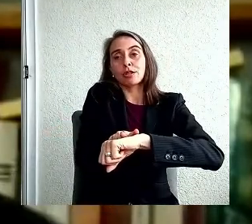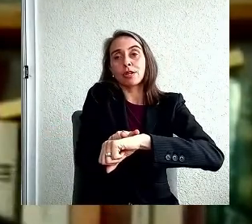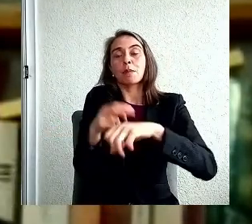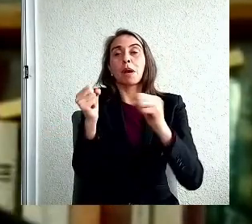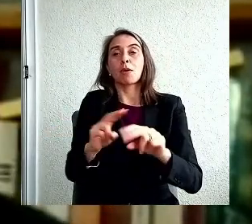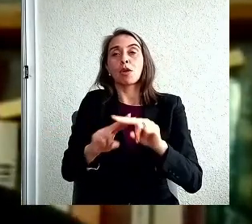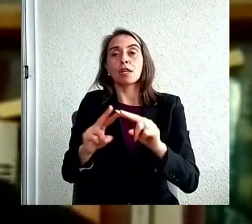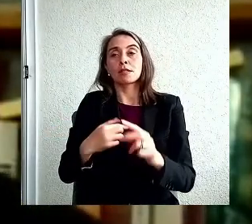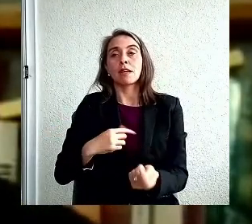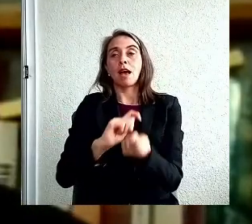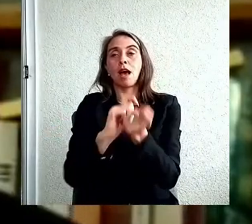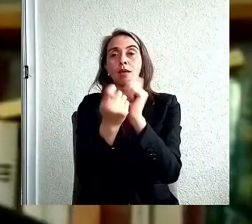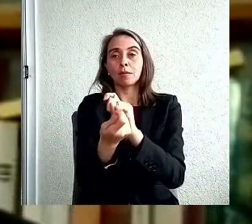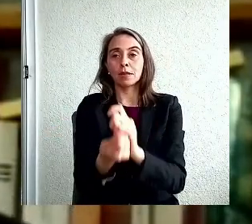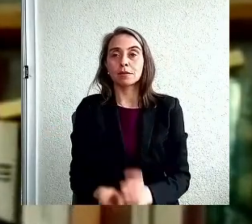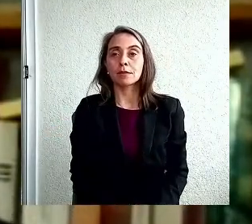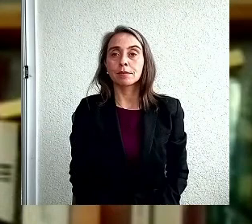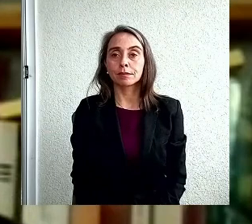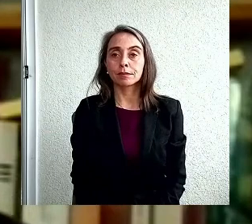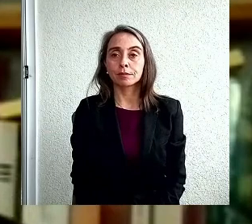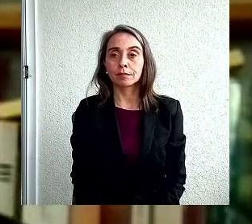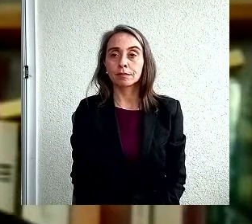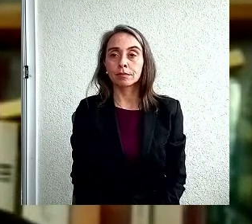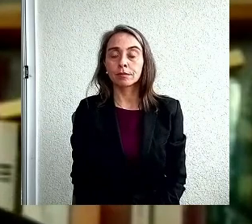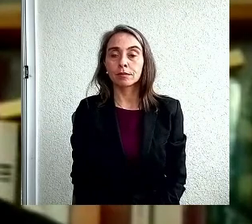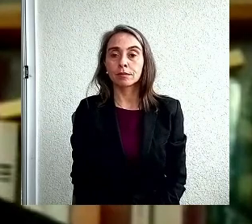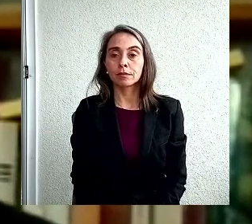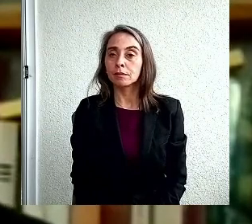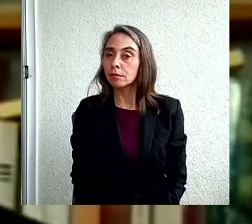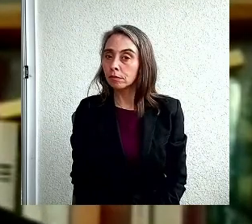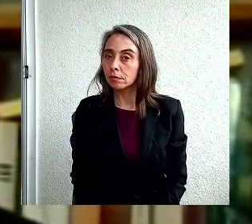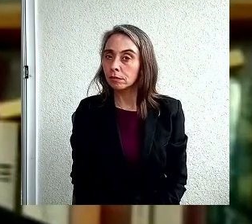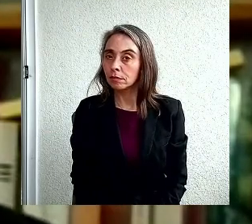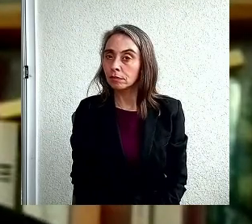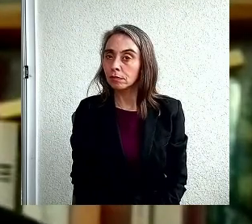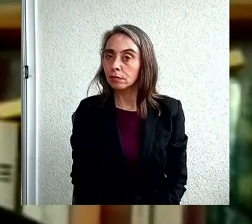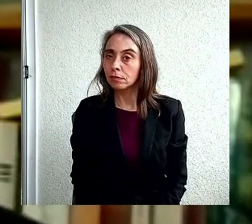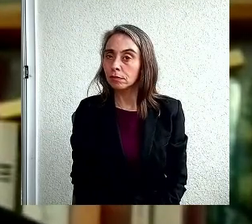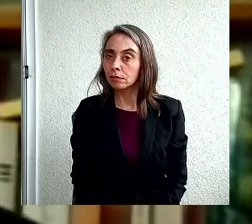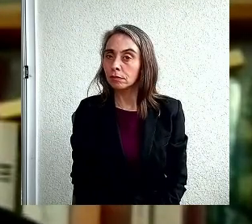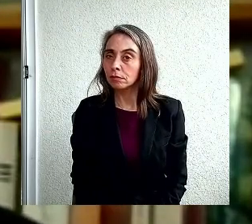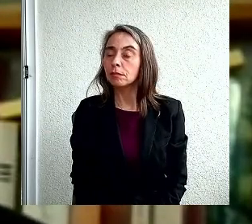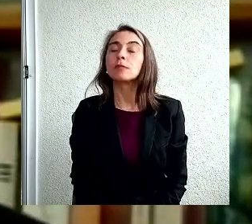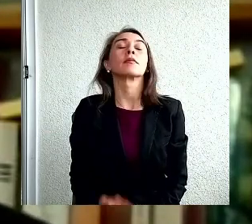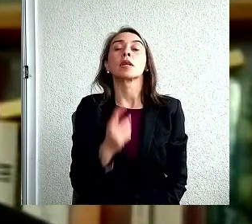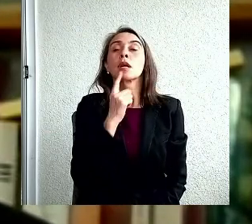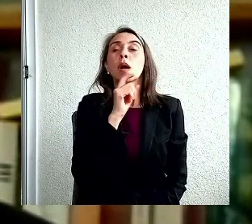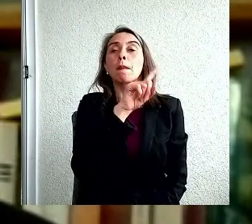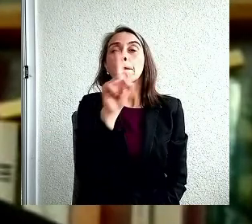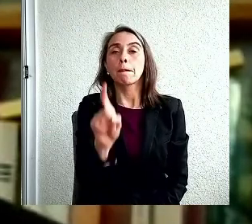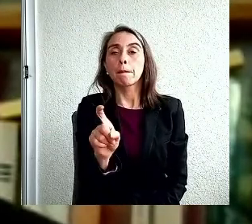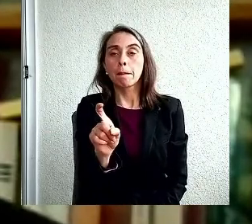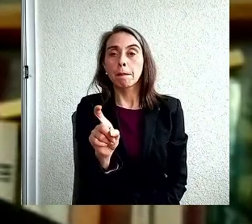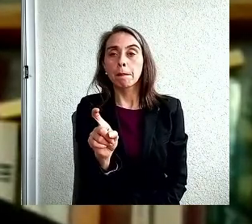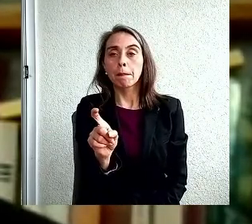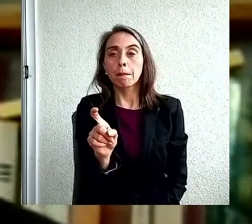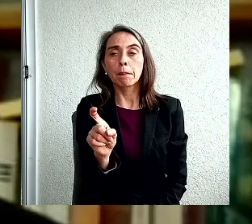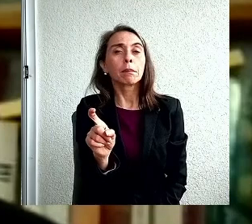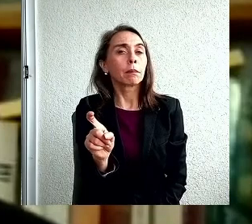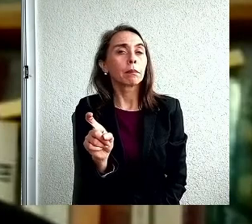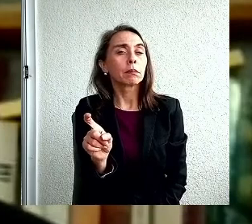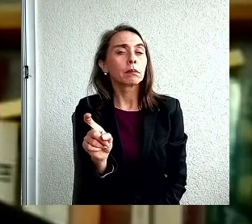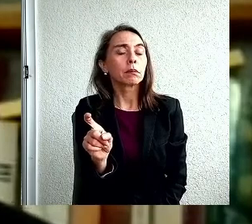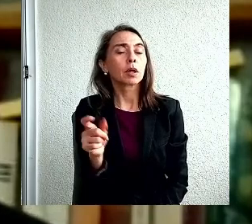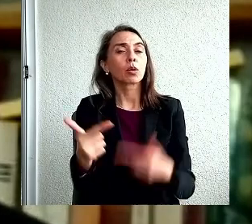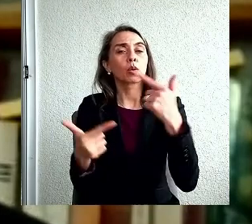end of the day, La- politicians La have pregunta to es una perspectiva put some numbers on the budget. política, porque los políticos tienen que poner números